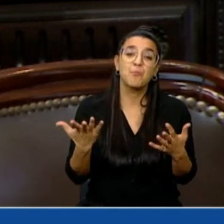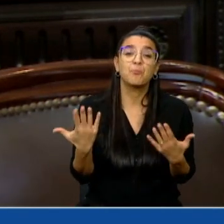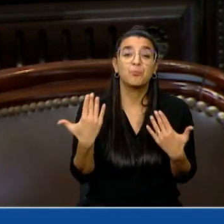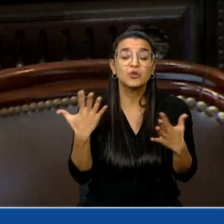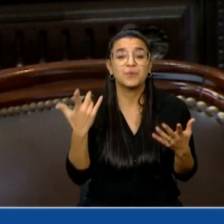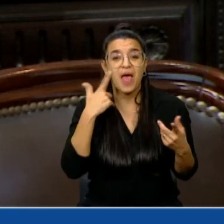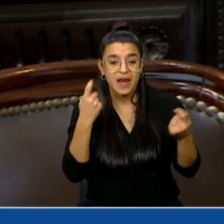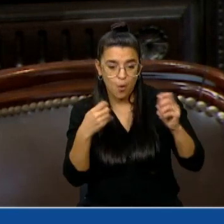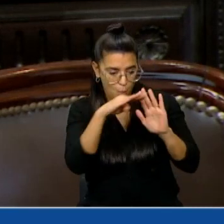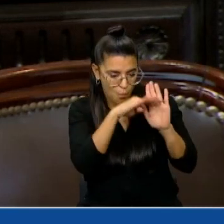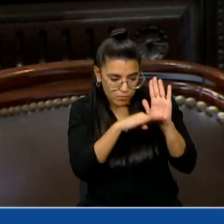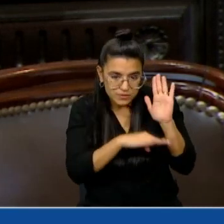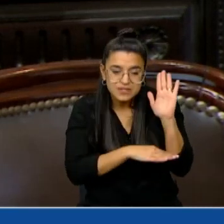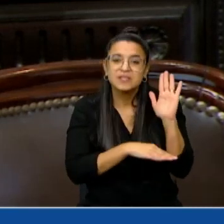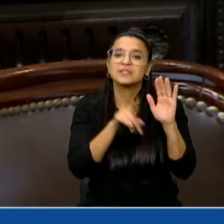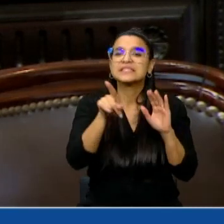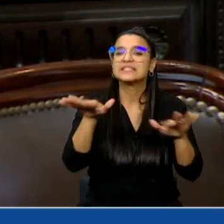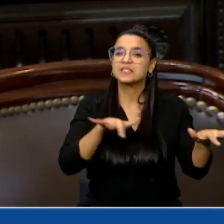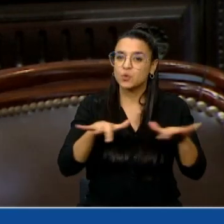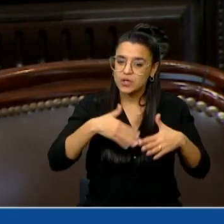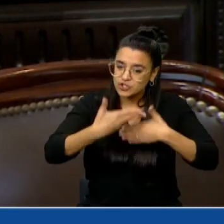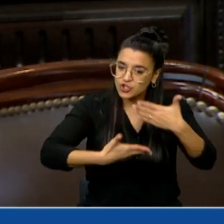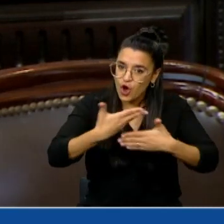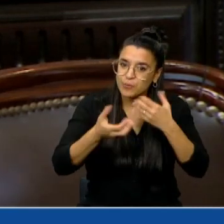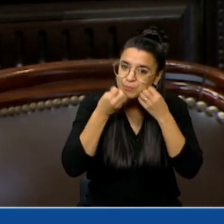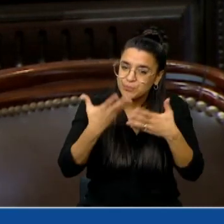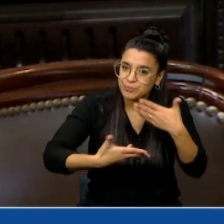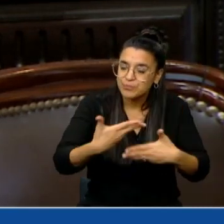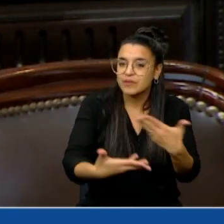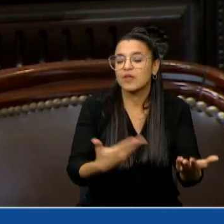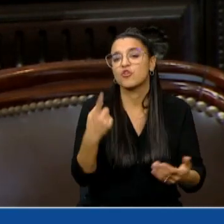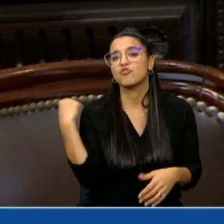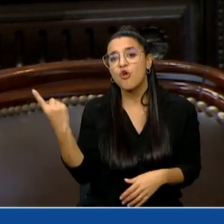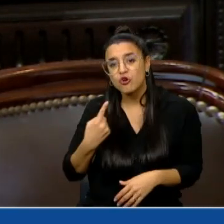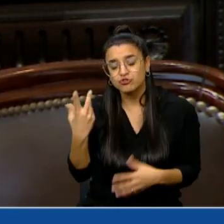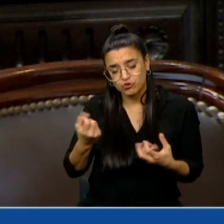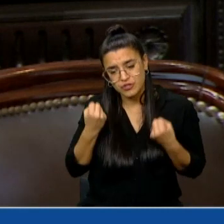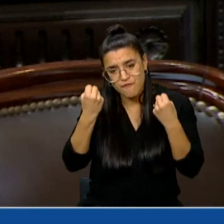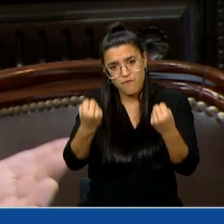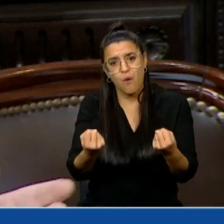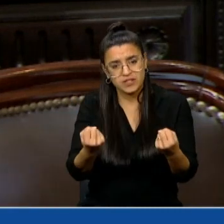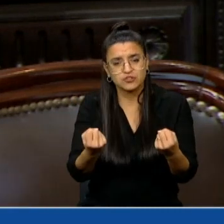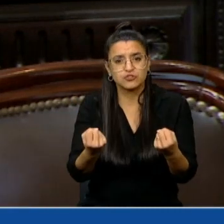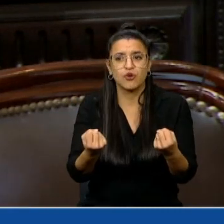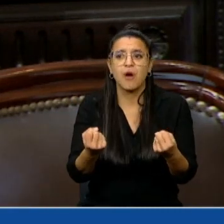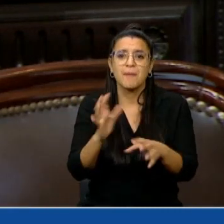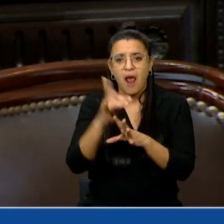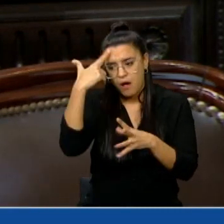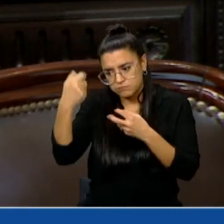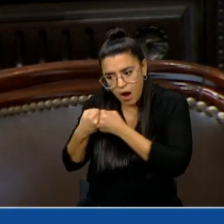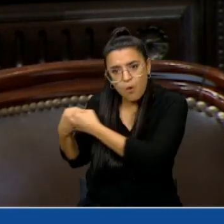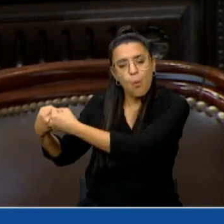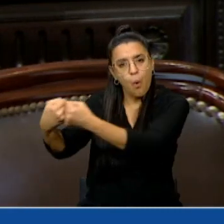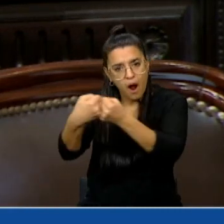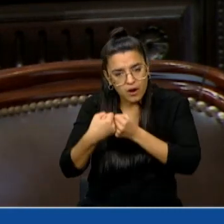de regularizar esta situación y hemos hecho un esfuerzo para consensuar